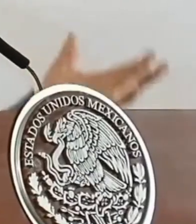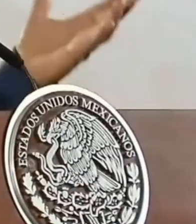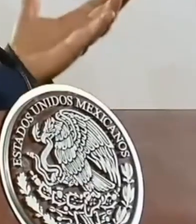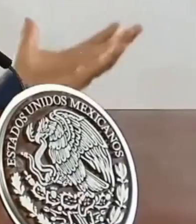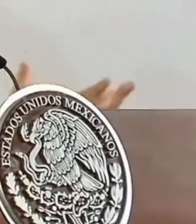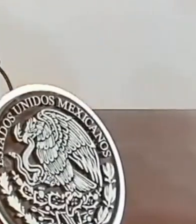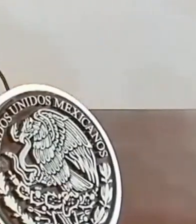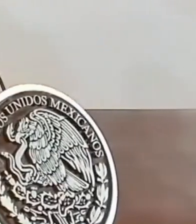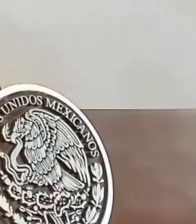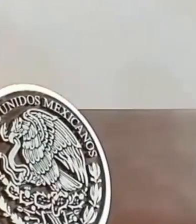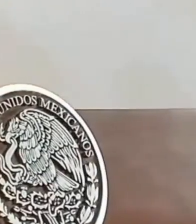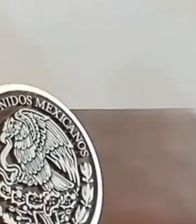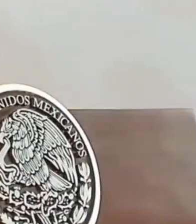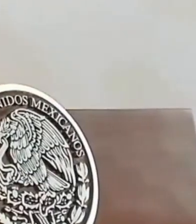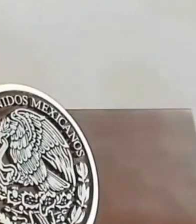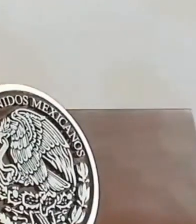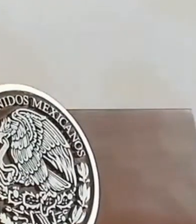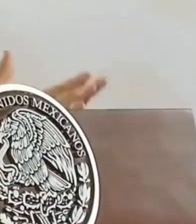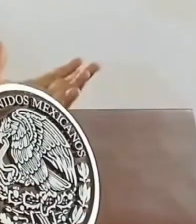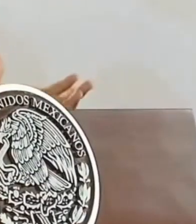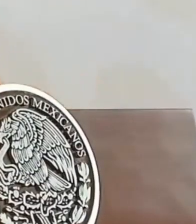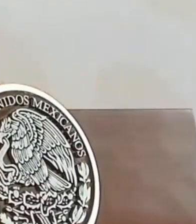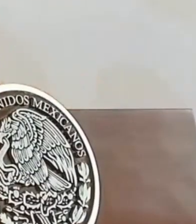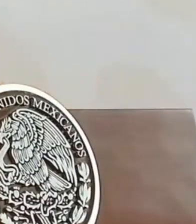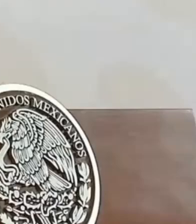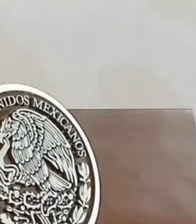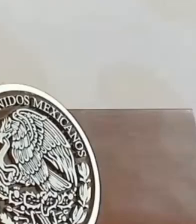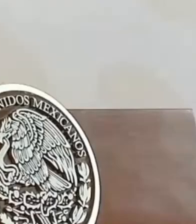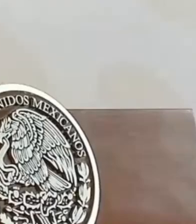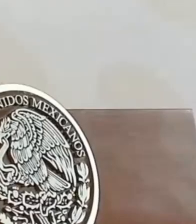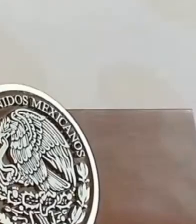no pedían permiso para nada.